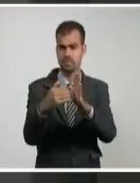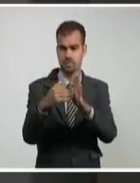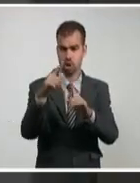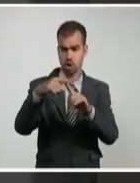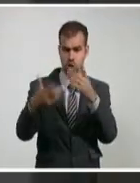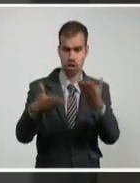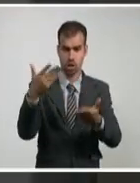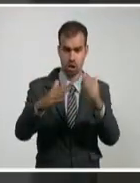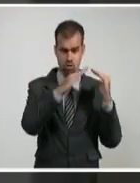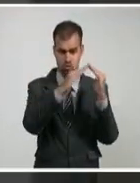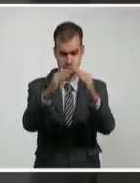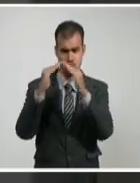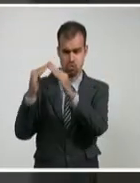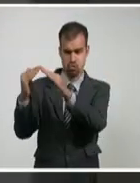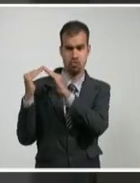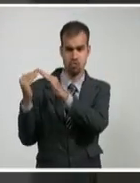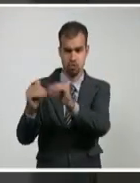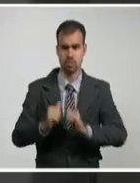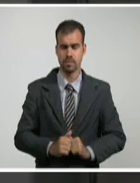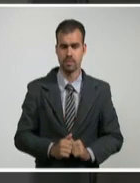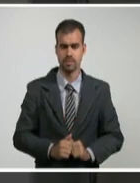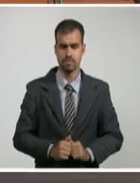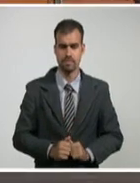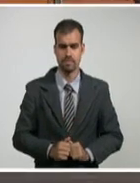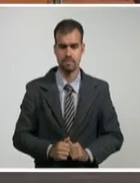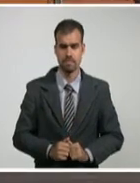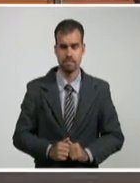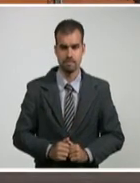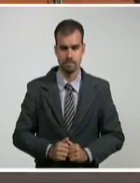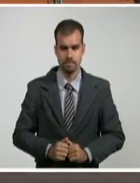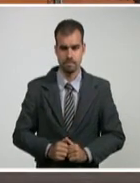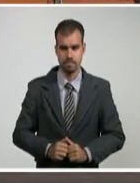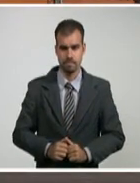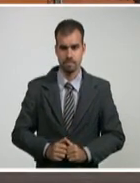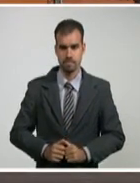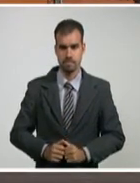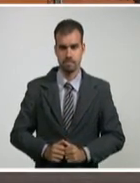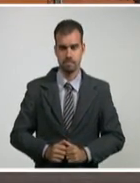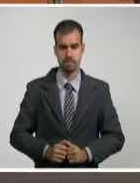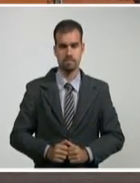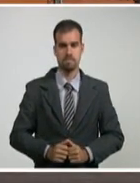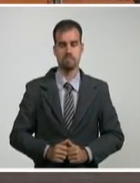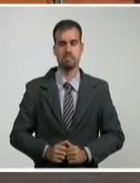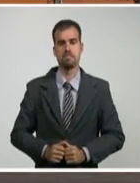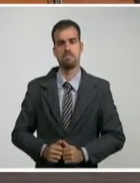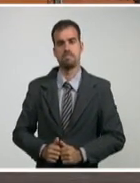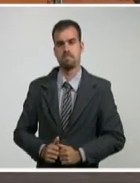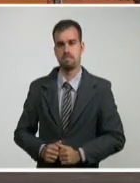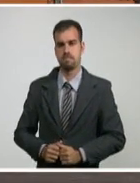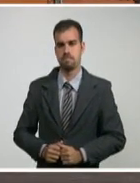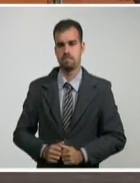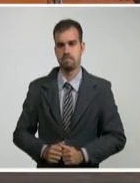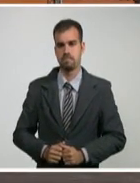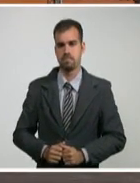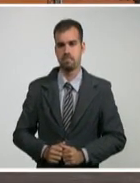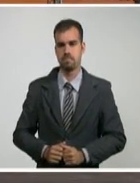y las 70.000 a la interperie no es que seáis rodríguez y la obra maría hevia genaro para el sistema informativo de la televisión cubana